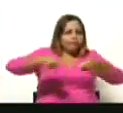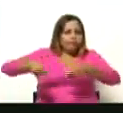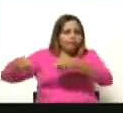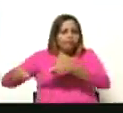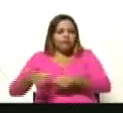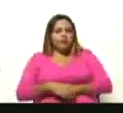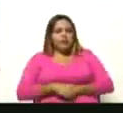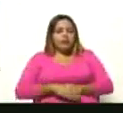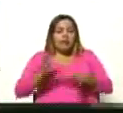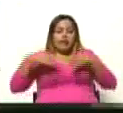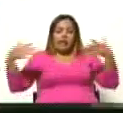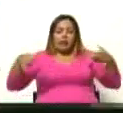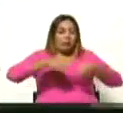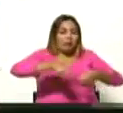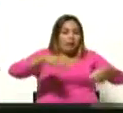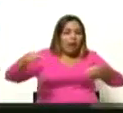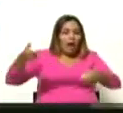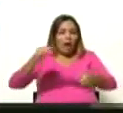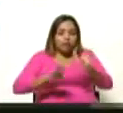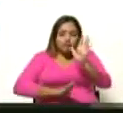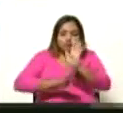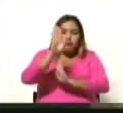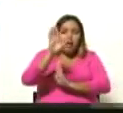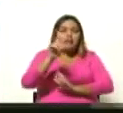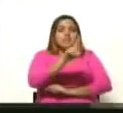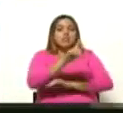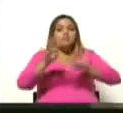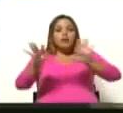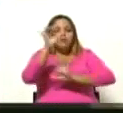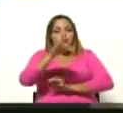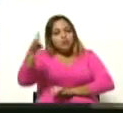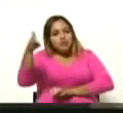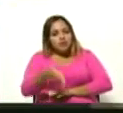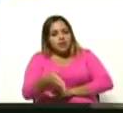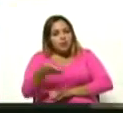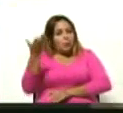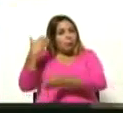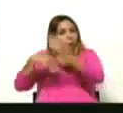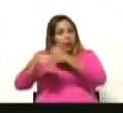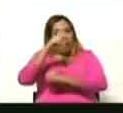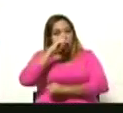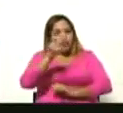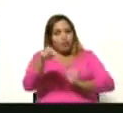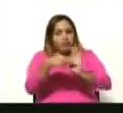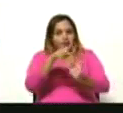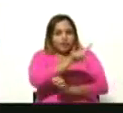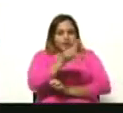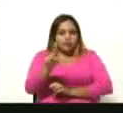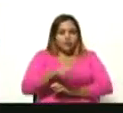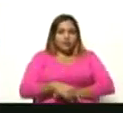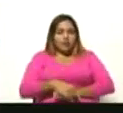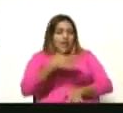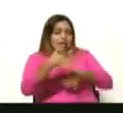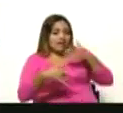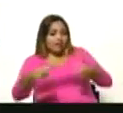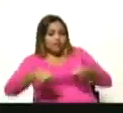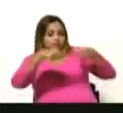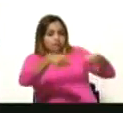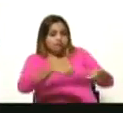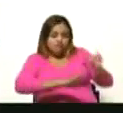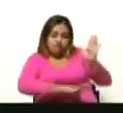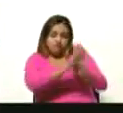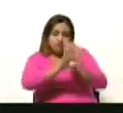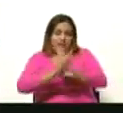mercados e hipermercados han aumentado en 19% en comparación al 2021. La actividad de supermercados creció entre el